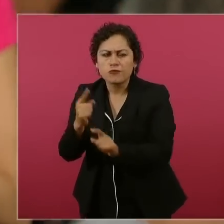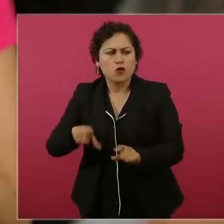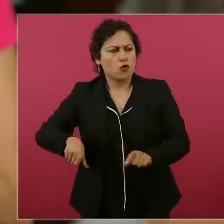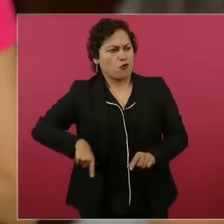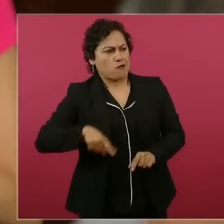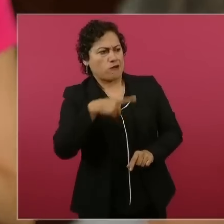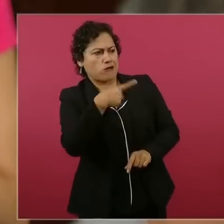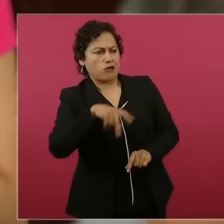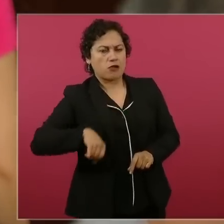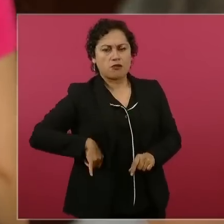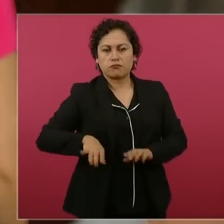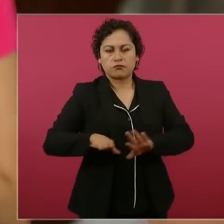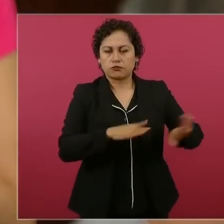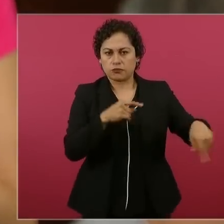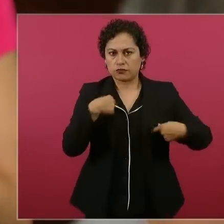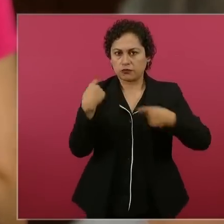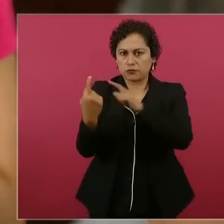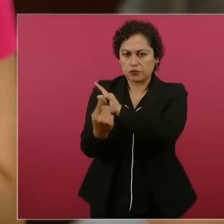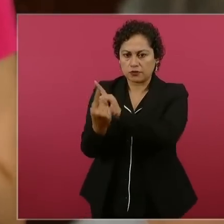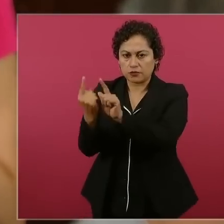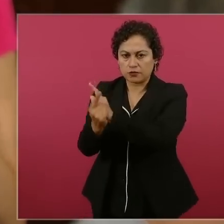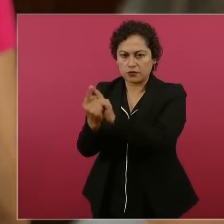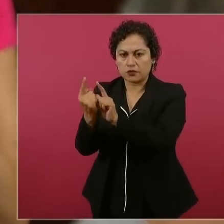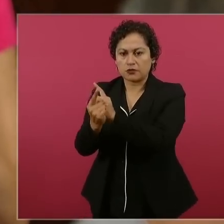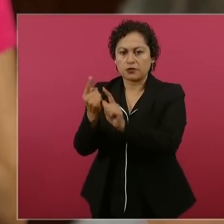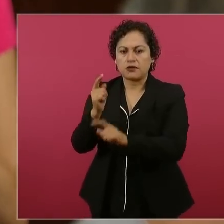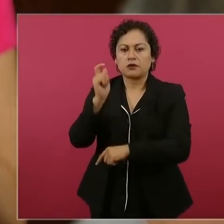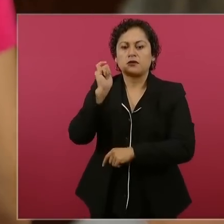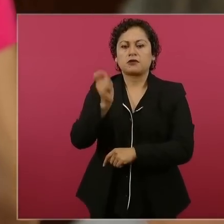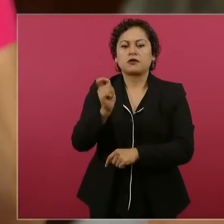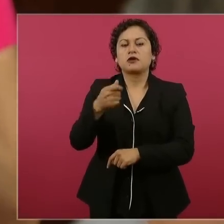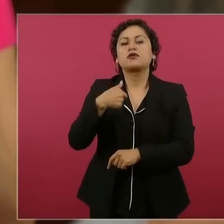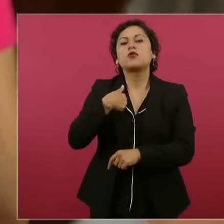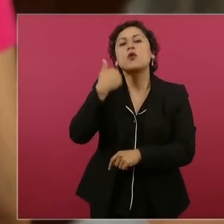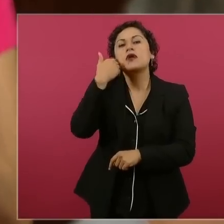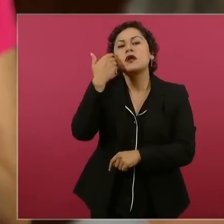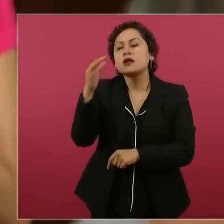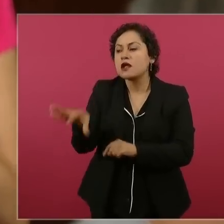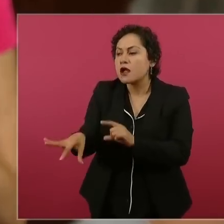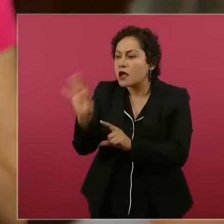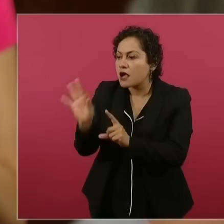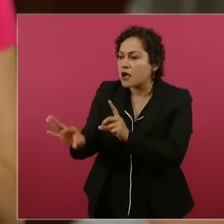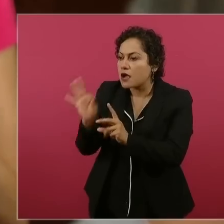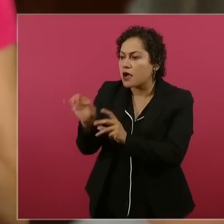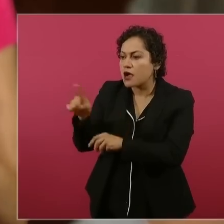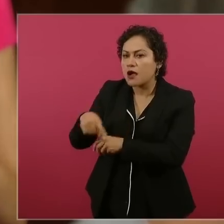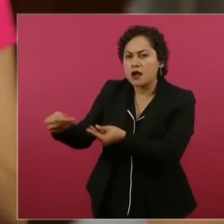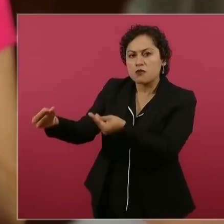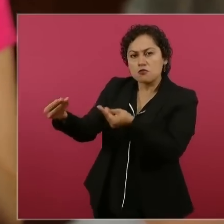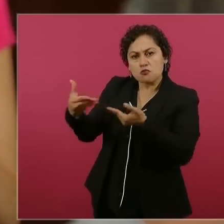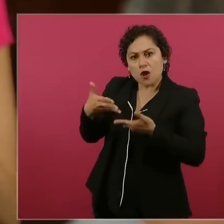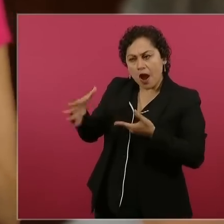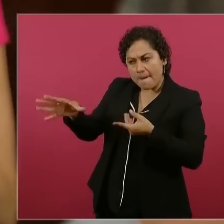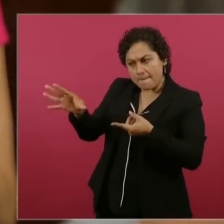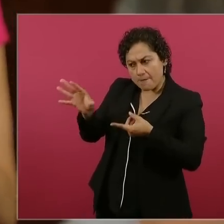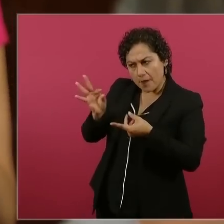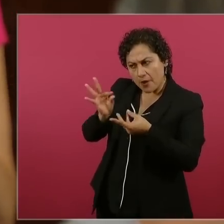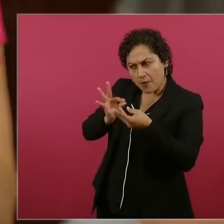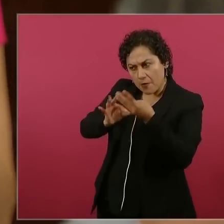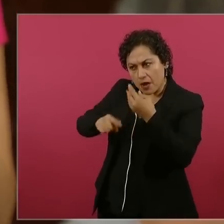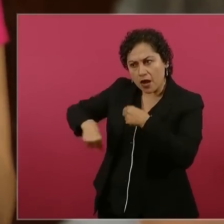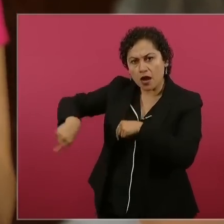intentando ser una voz que visibilice precisamente todas las denuncias que me han compartido